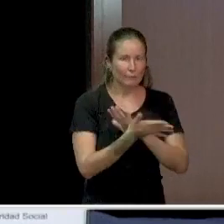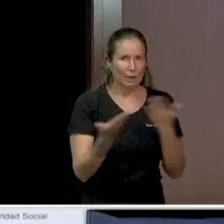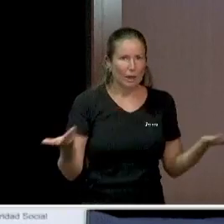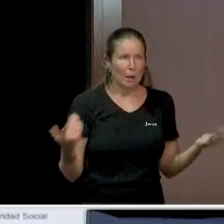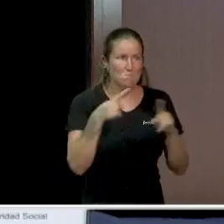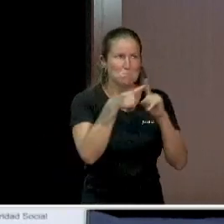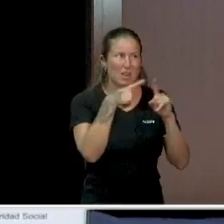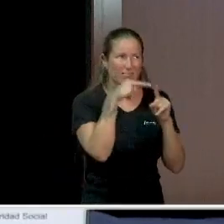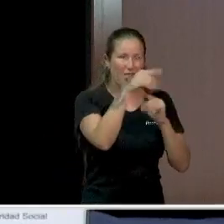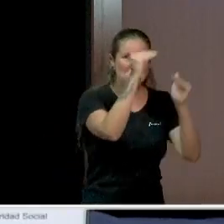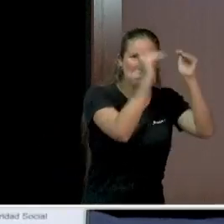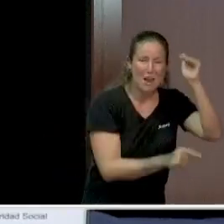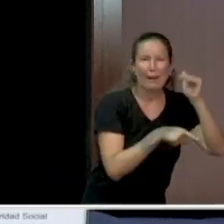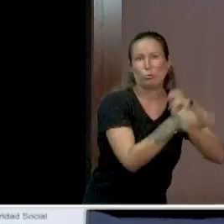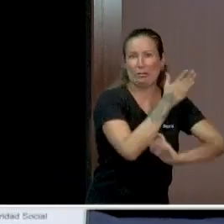de la mitad.